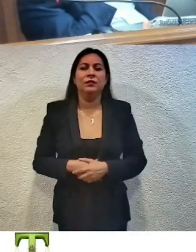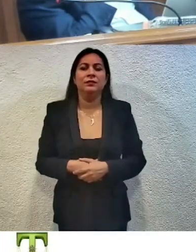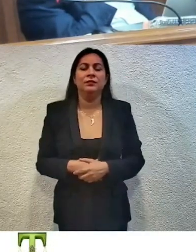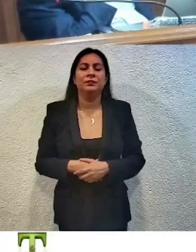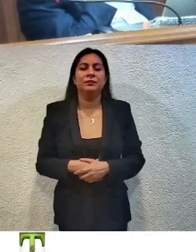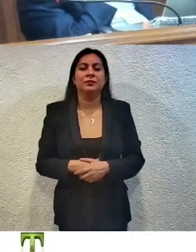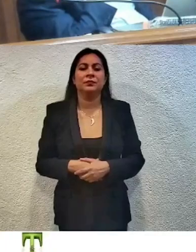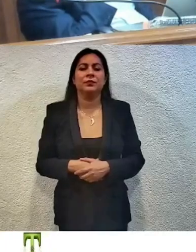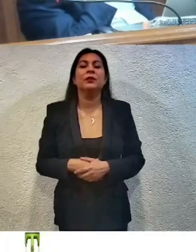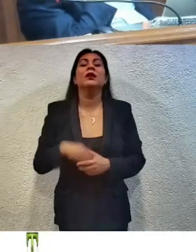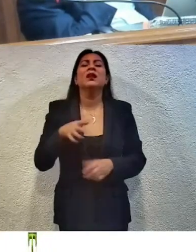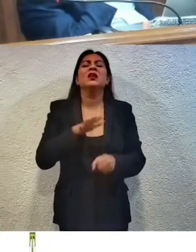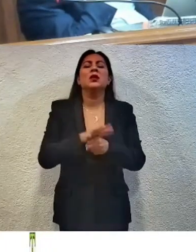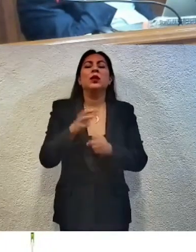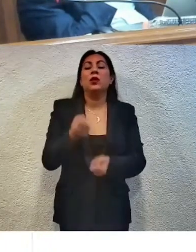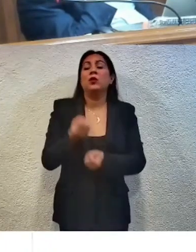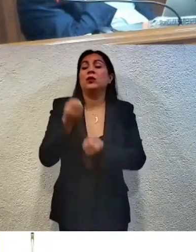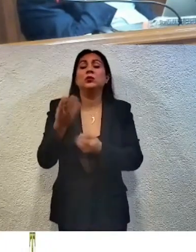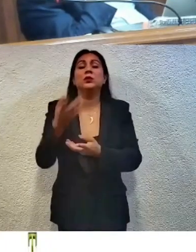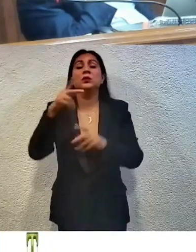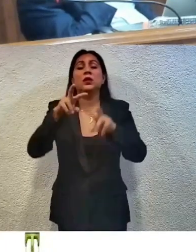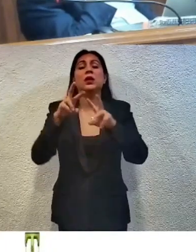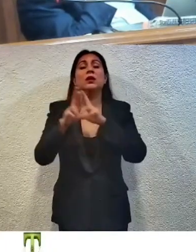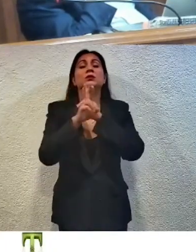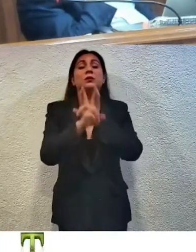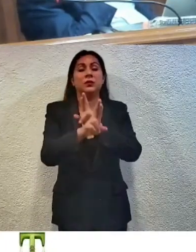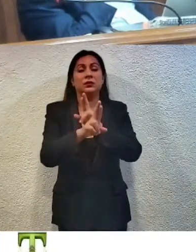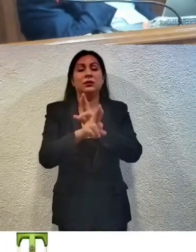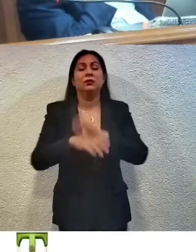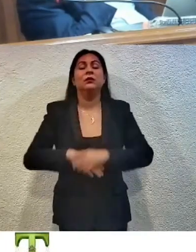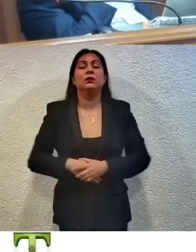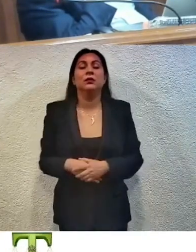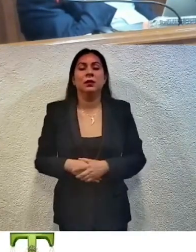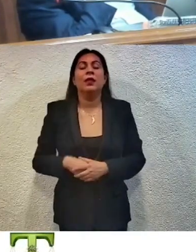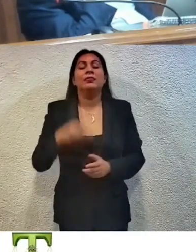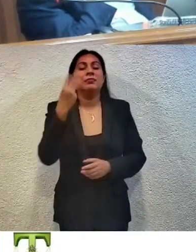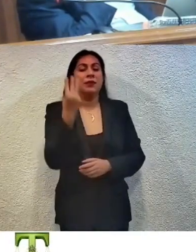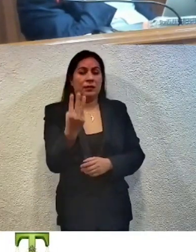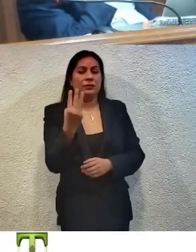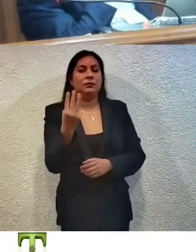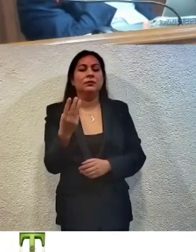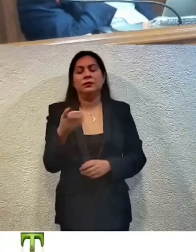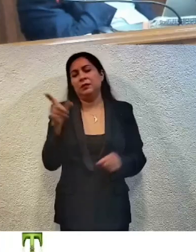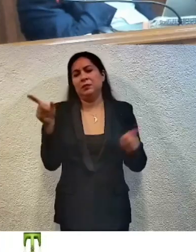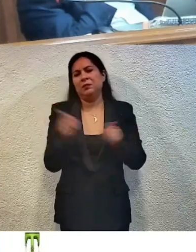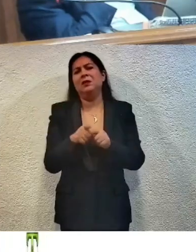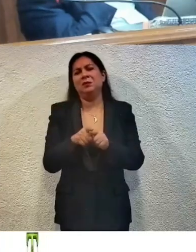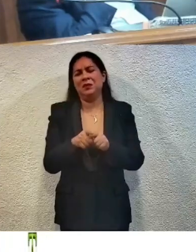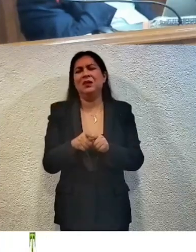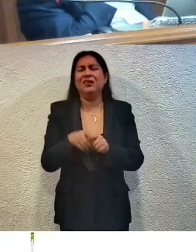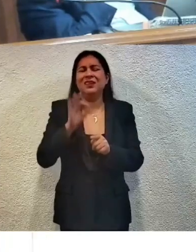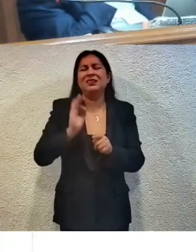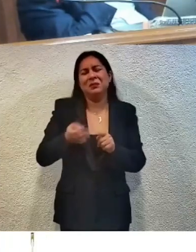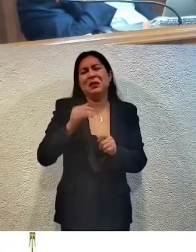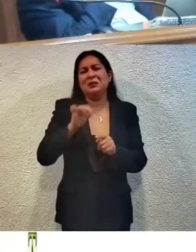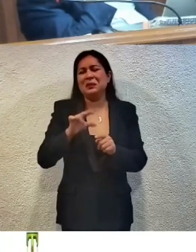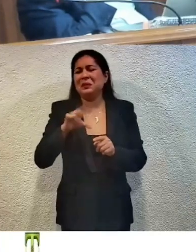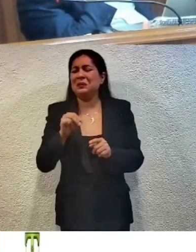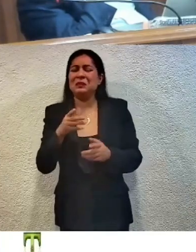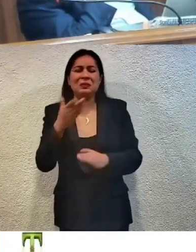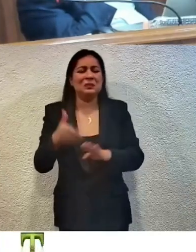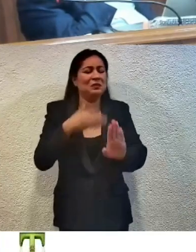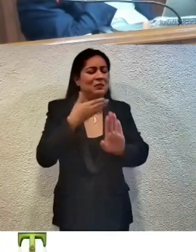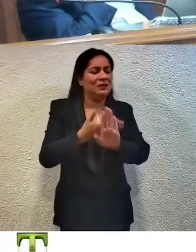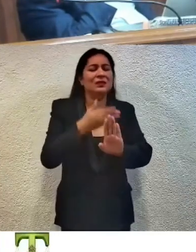2024, en términos de lo expuesto en la presente resolución. Tercero, se declaran parcialmente fundados los agravios planteados por